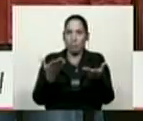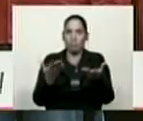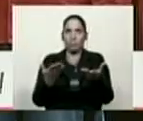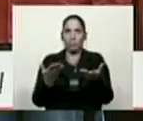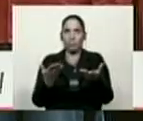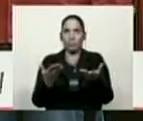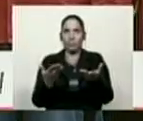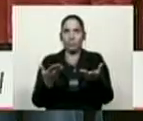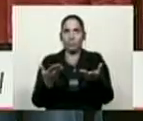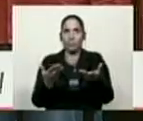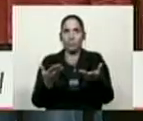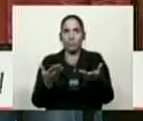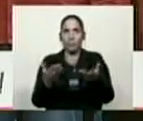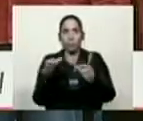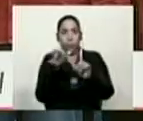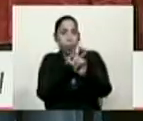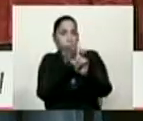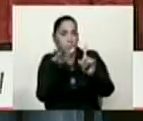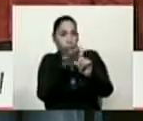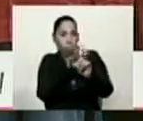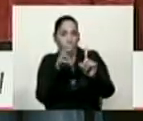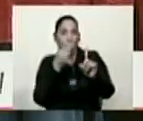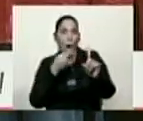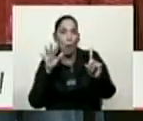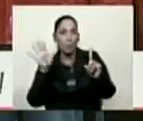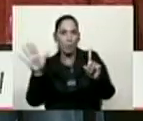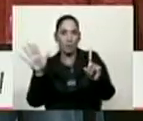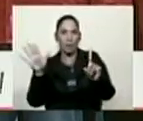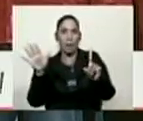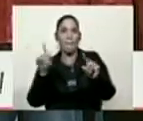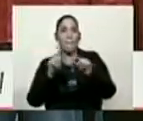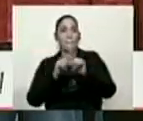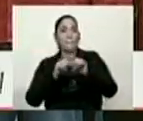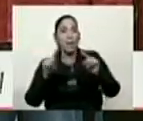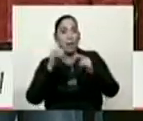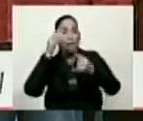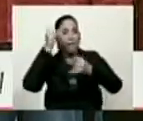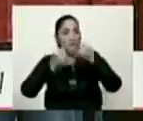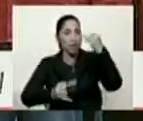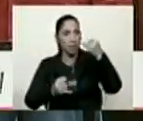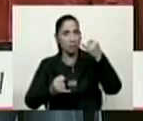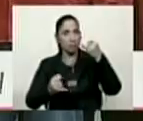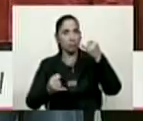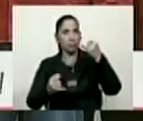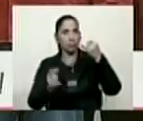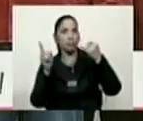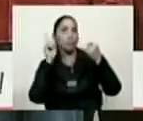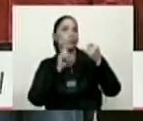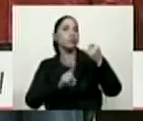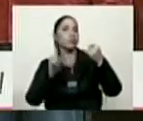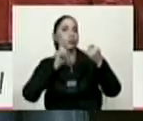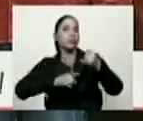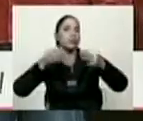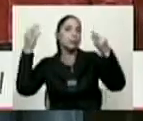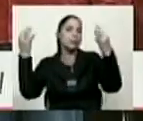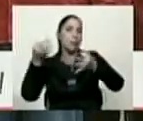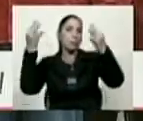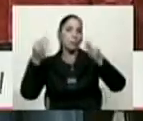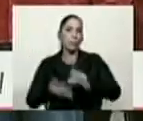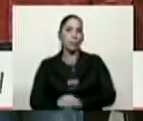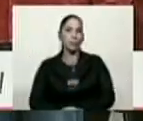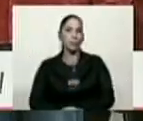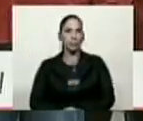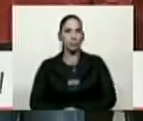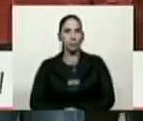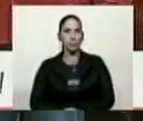Ofrecerán, se comprometerán y al final mentirán. Será mentira lo que ellos